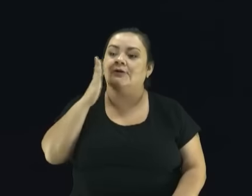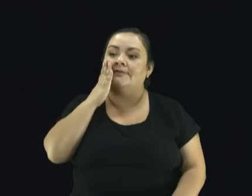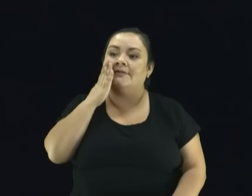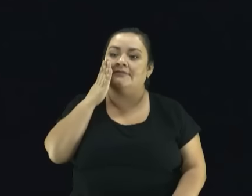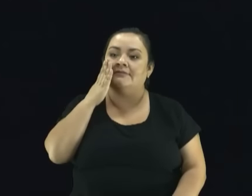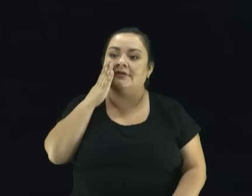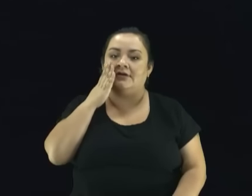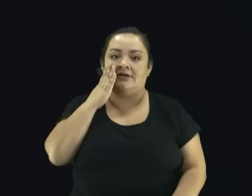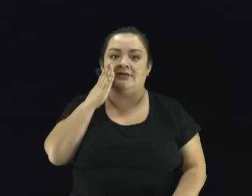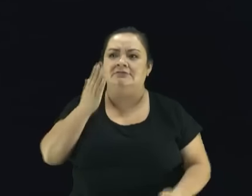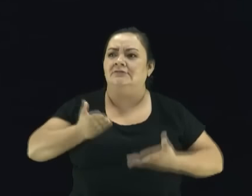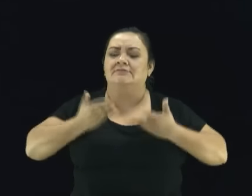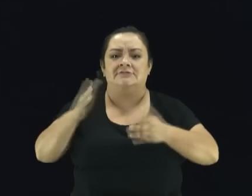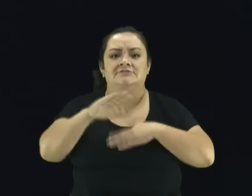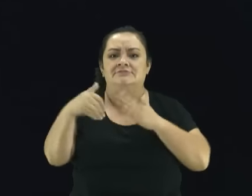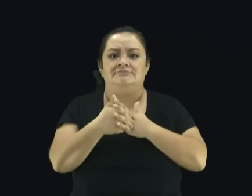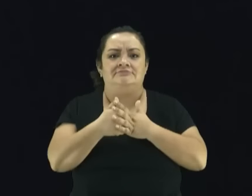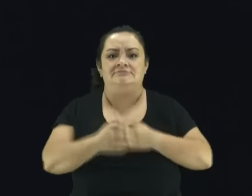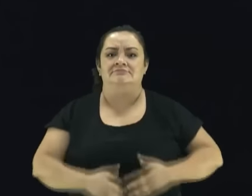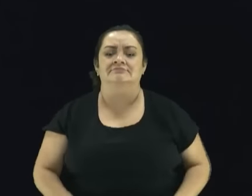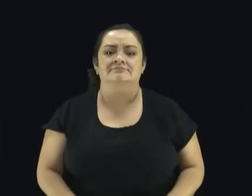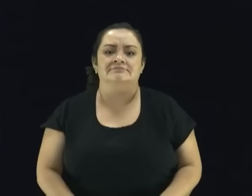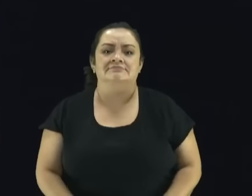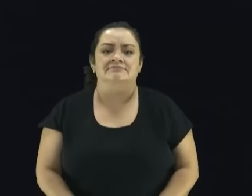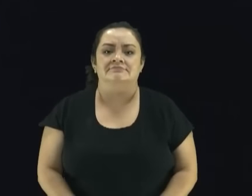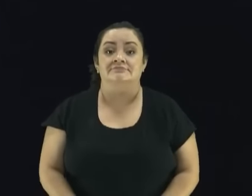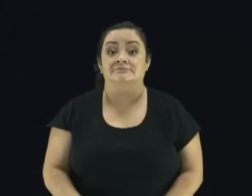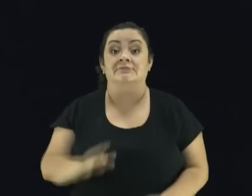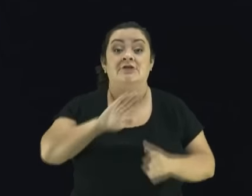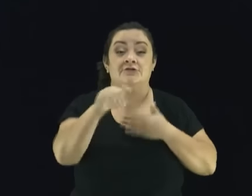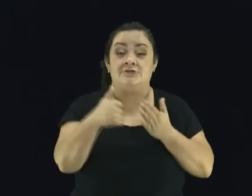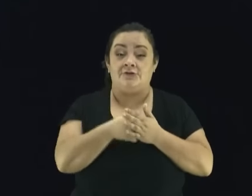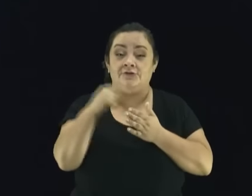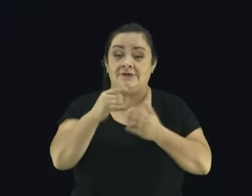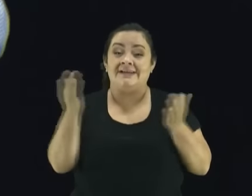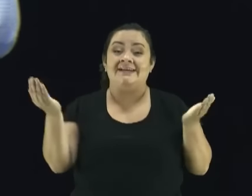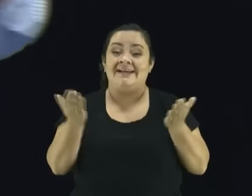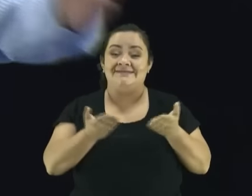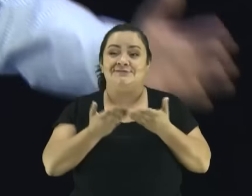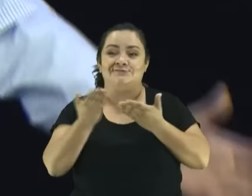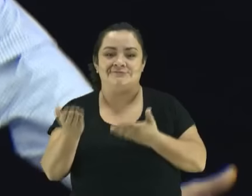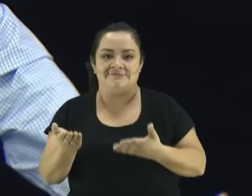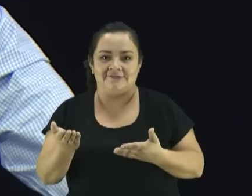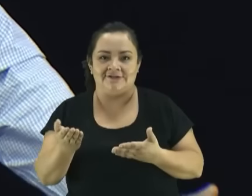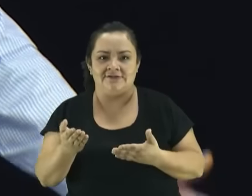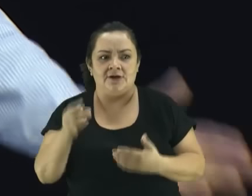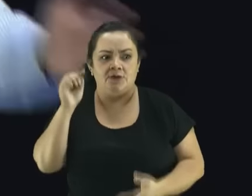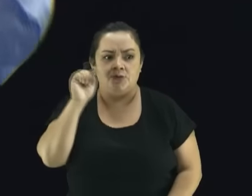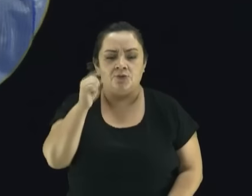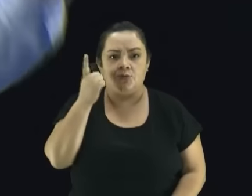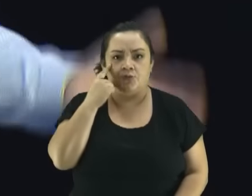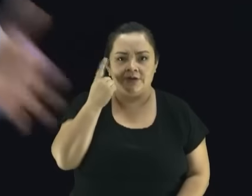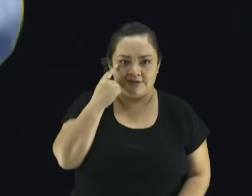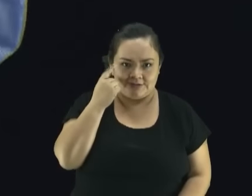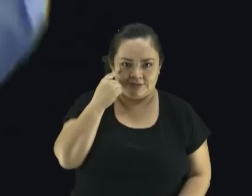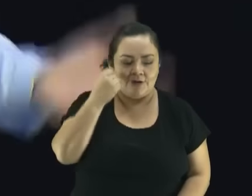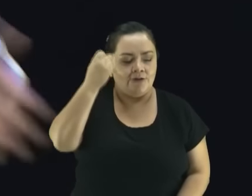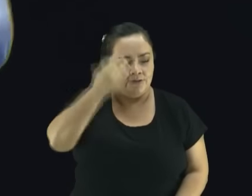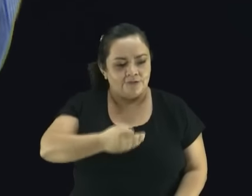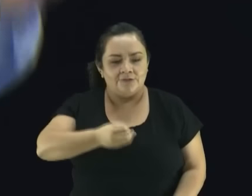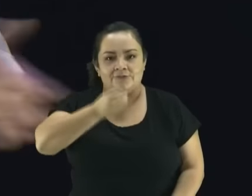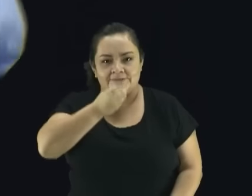vida que ella nunca ha tenido todo lo que invirtió en ustedes todo el tiempo que pasó creándolas todo el tiempo que los vestía que